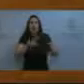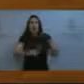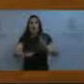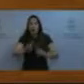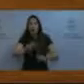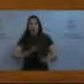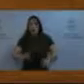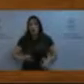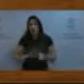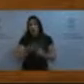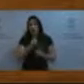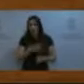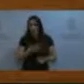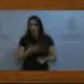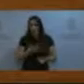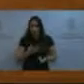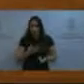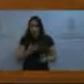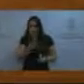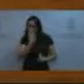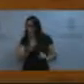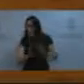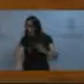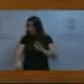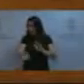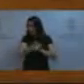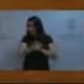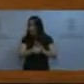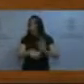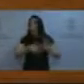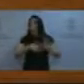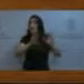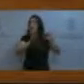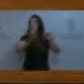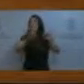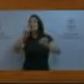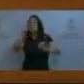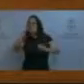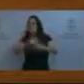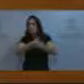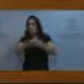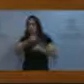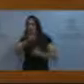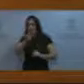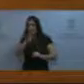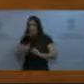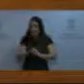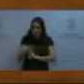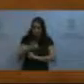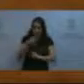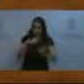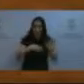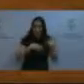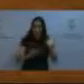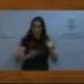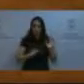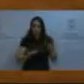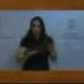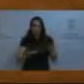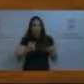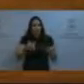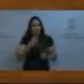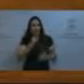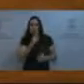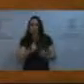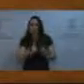las deudas, de ese presunto fraude que podría ascender a 91 millones de euros. Reiteramos una vez más nuestro compromiso